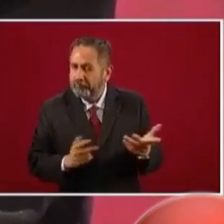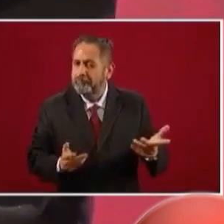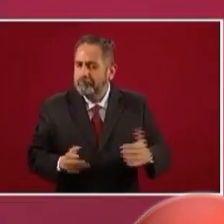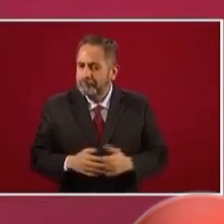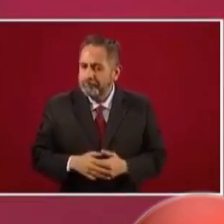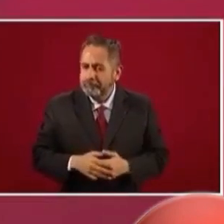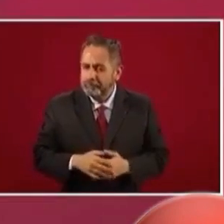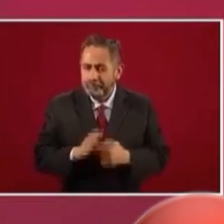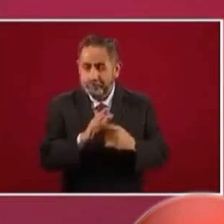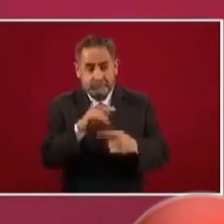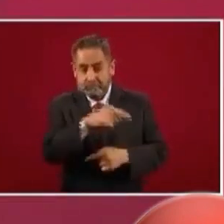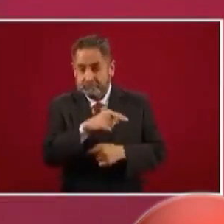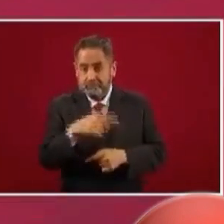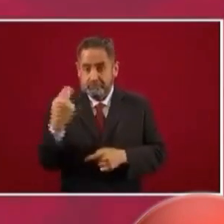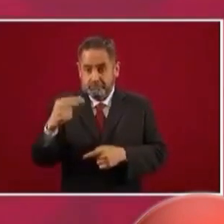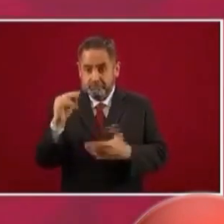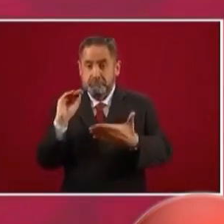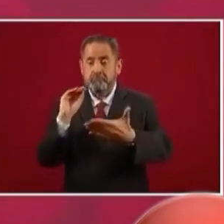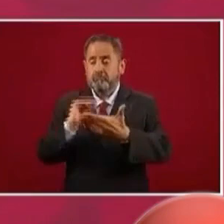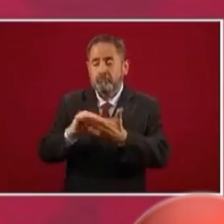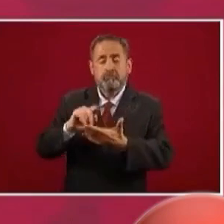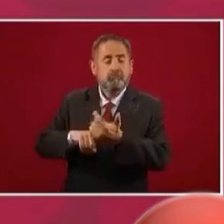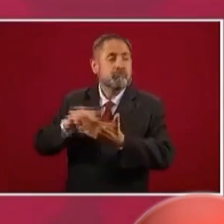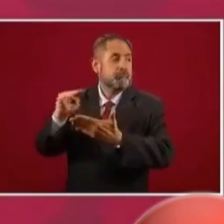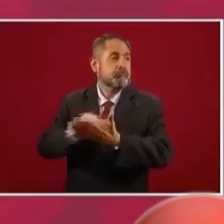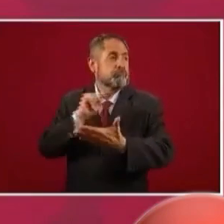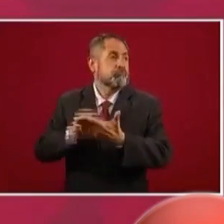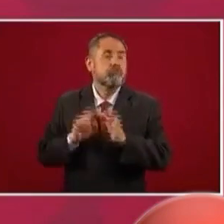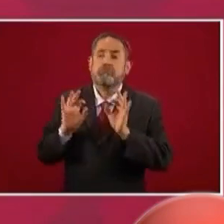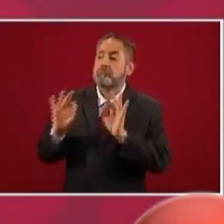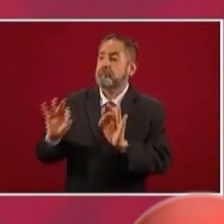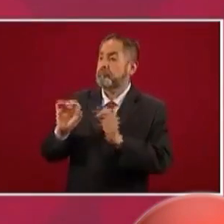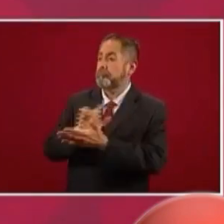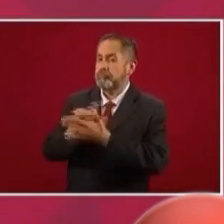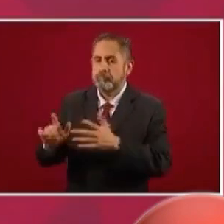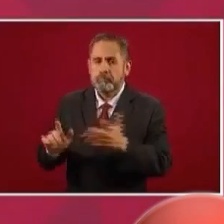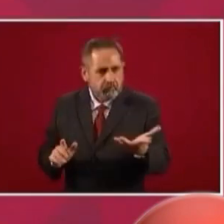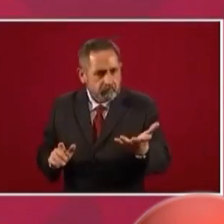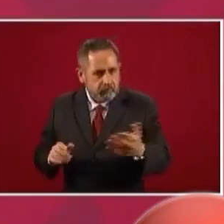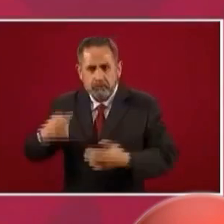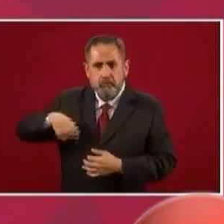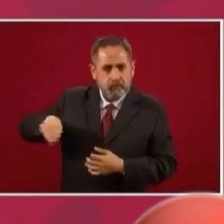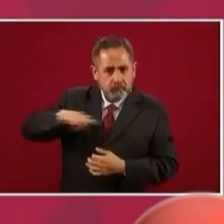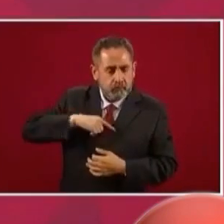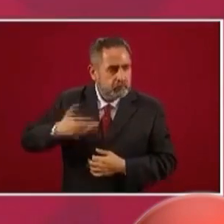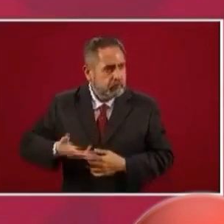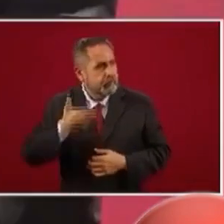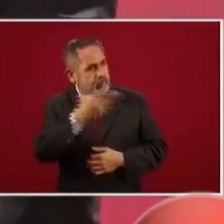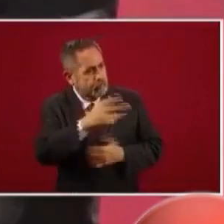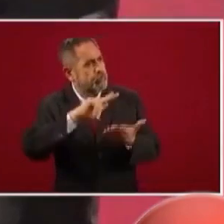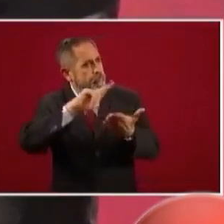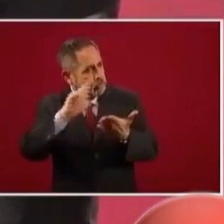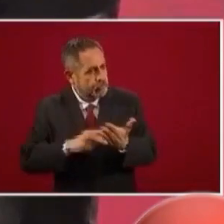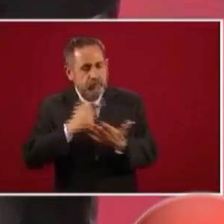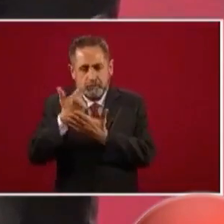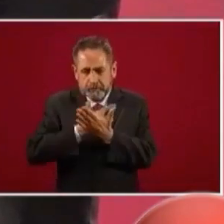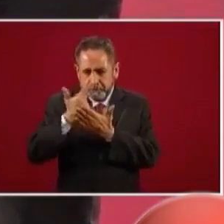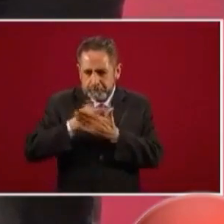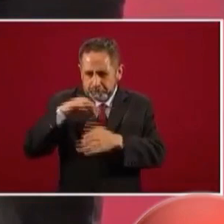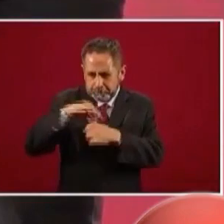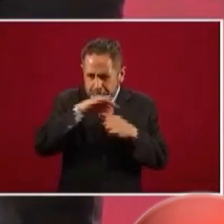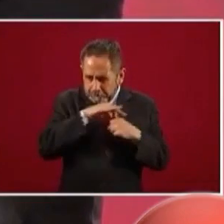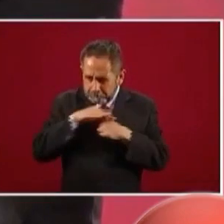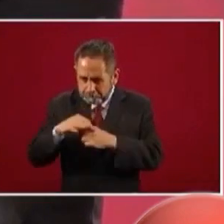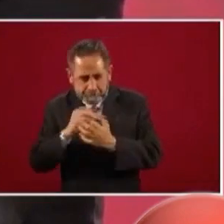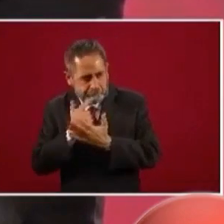Ahí están, todos firmando. Estábamos pidiendo que se contaran los votos,